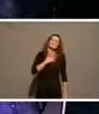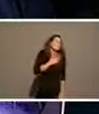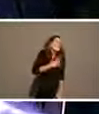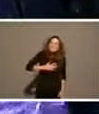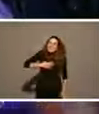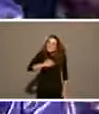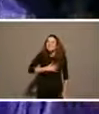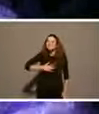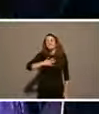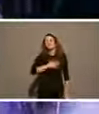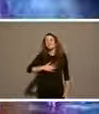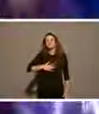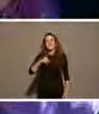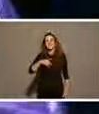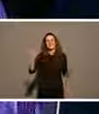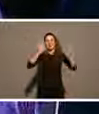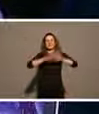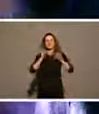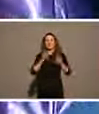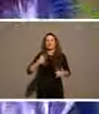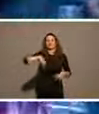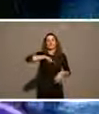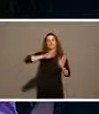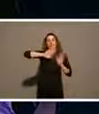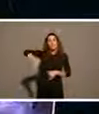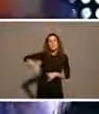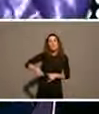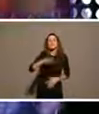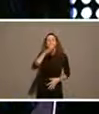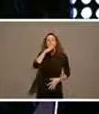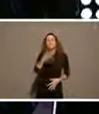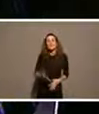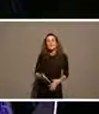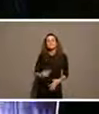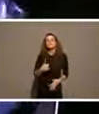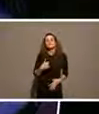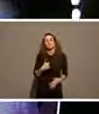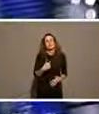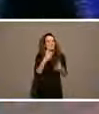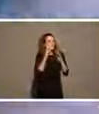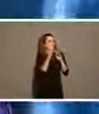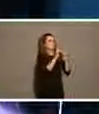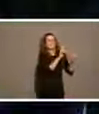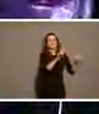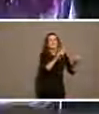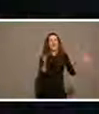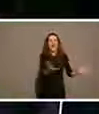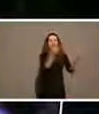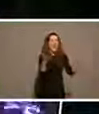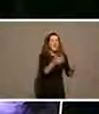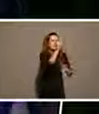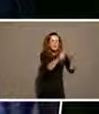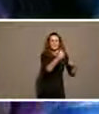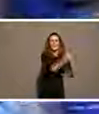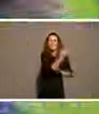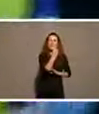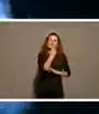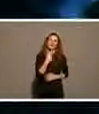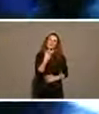encantadísimos de estar aquí. Somos los últimos y por eso se agradece ver tanto ánimo y tanta gente